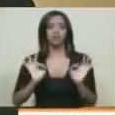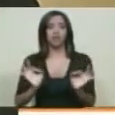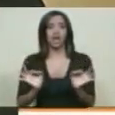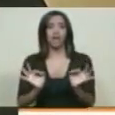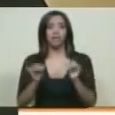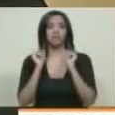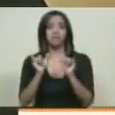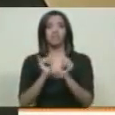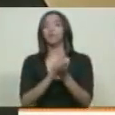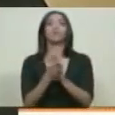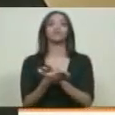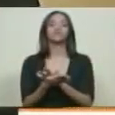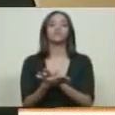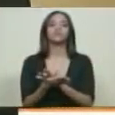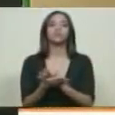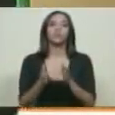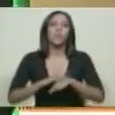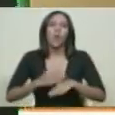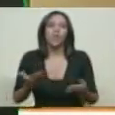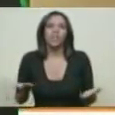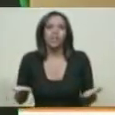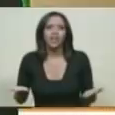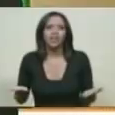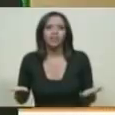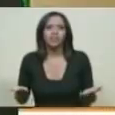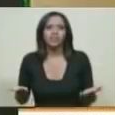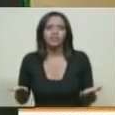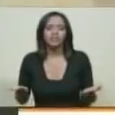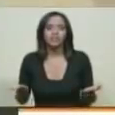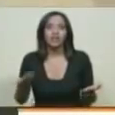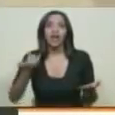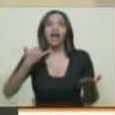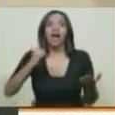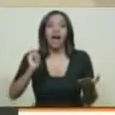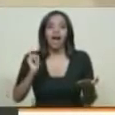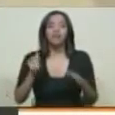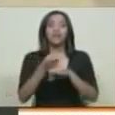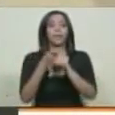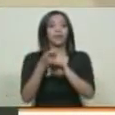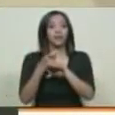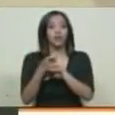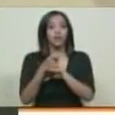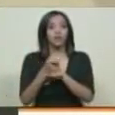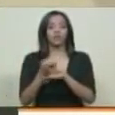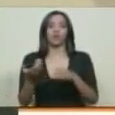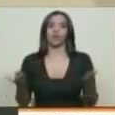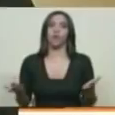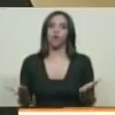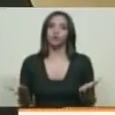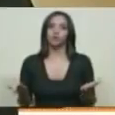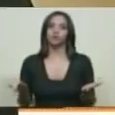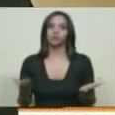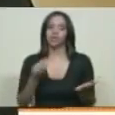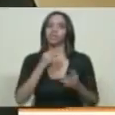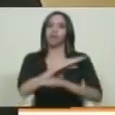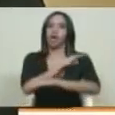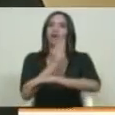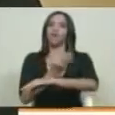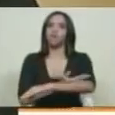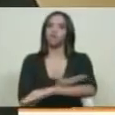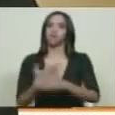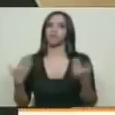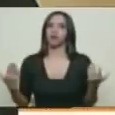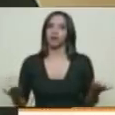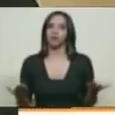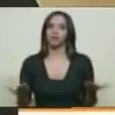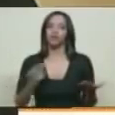vaciaron los formatos? Entonces, ya hay una parte del gobierno que dice, oye, mira, ya está bien. Porque nosotros le